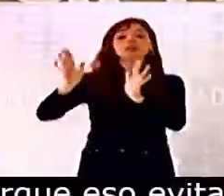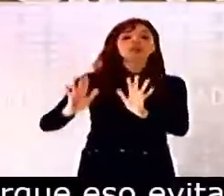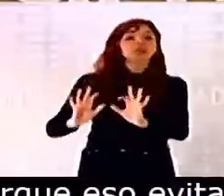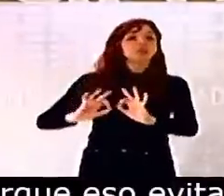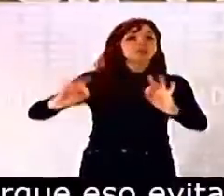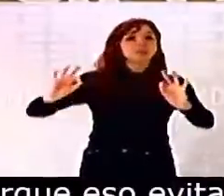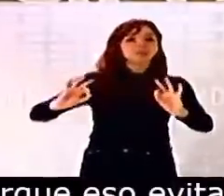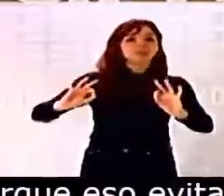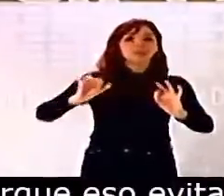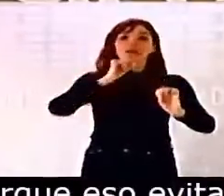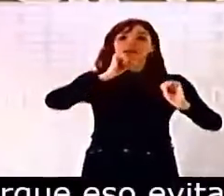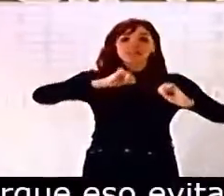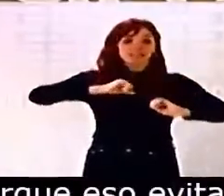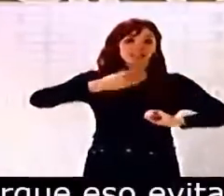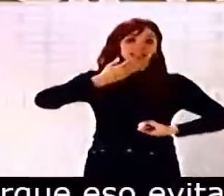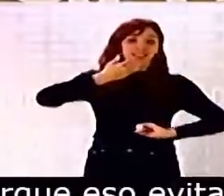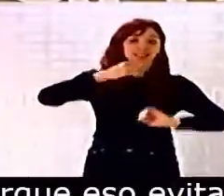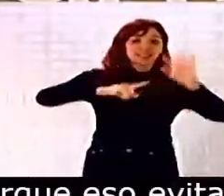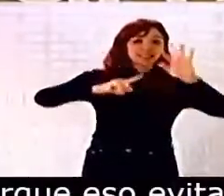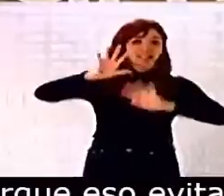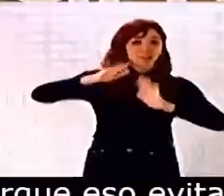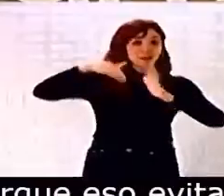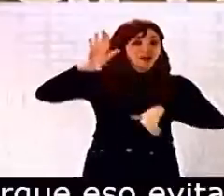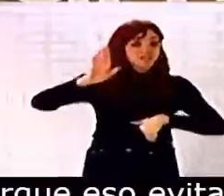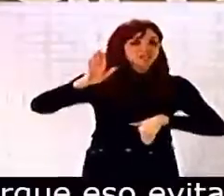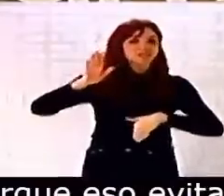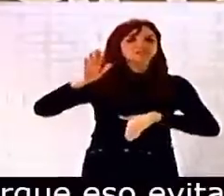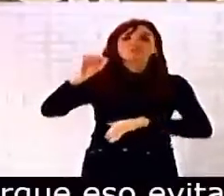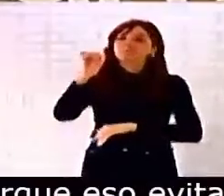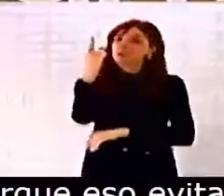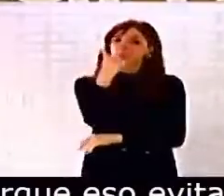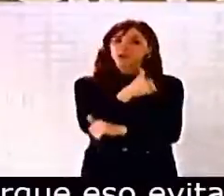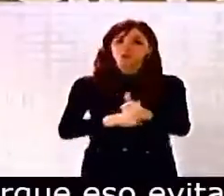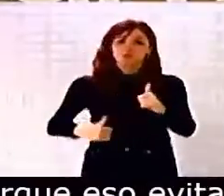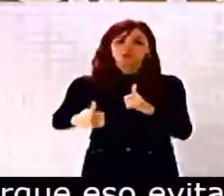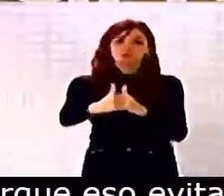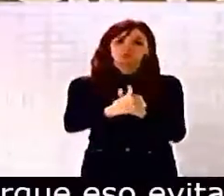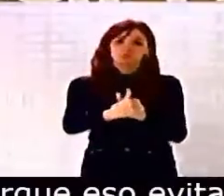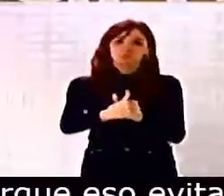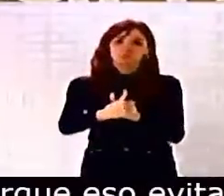de 65 años, por ser población vulnerable.